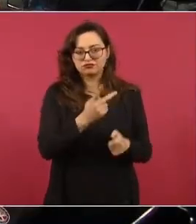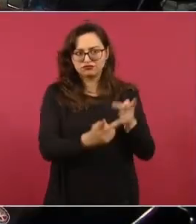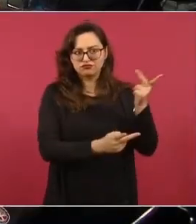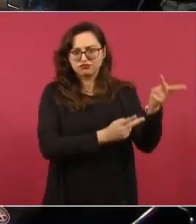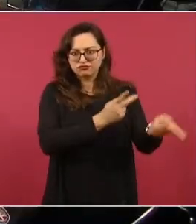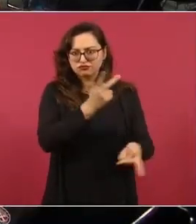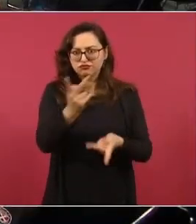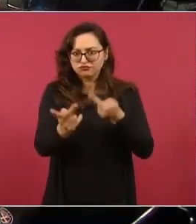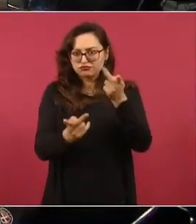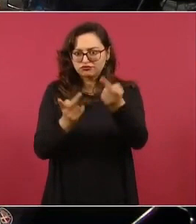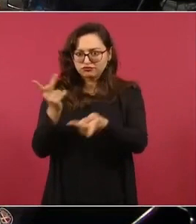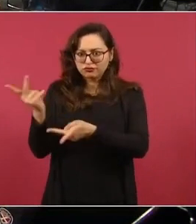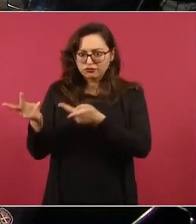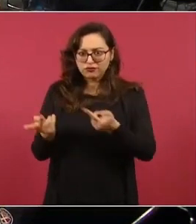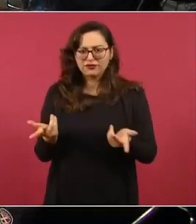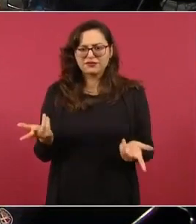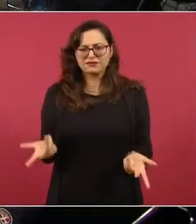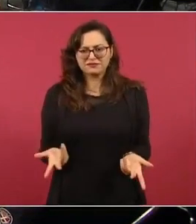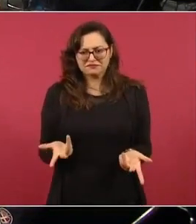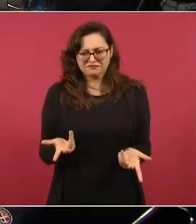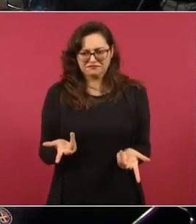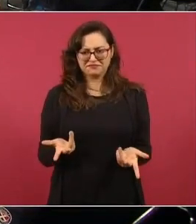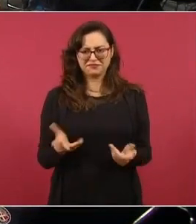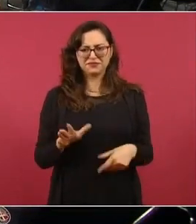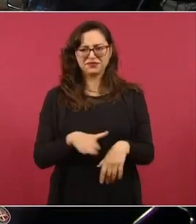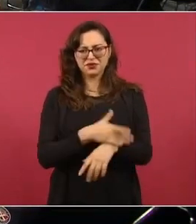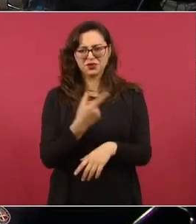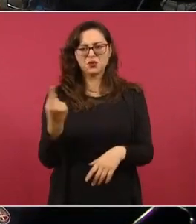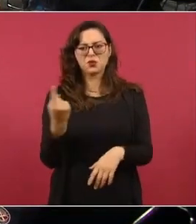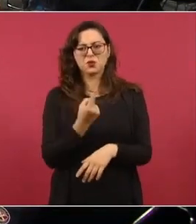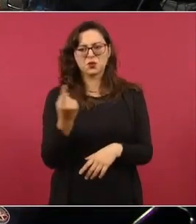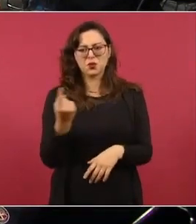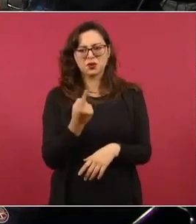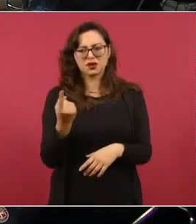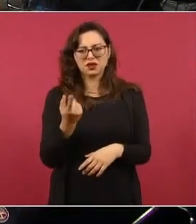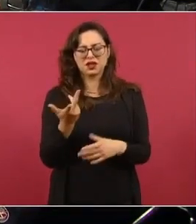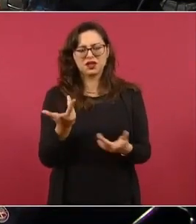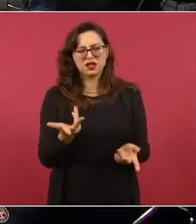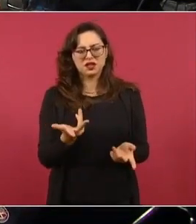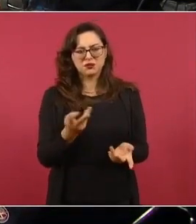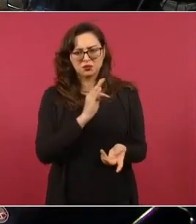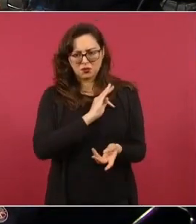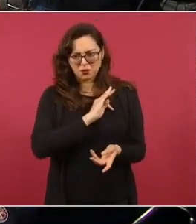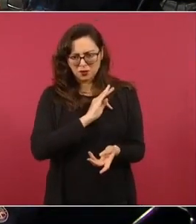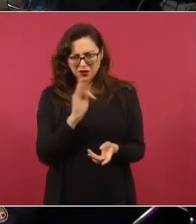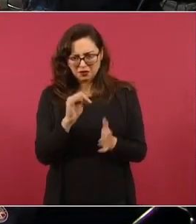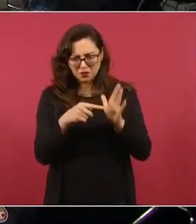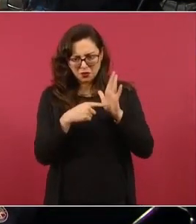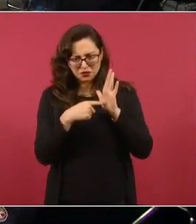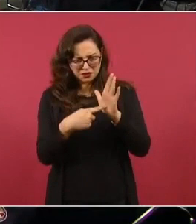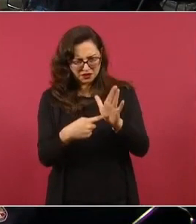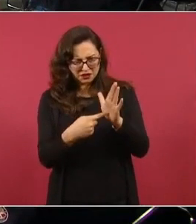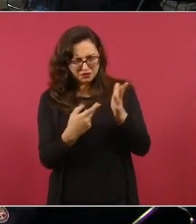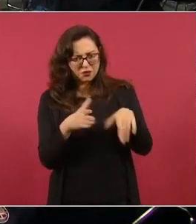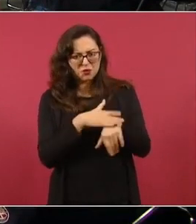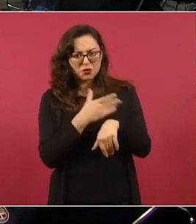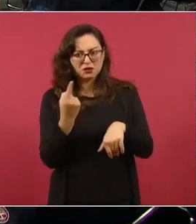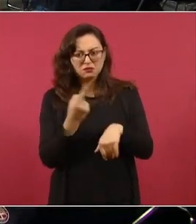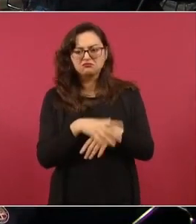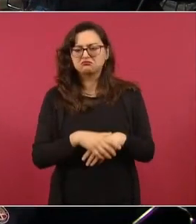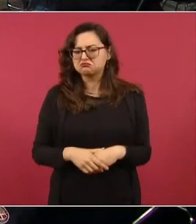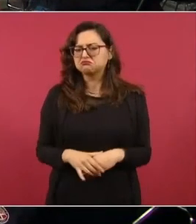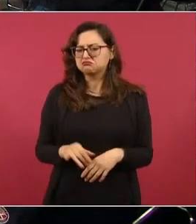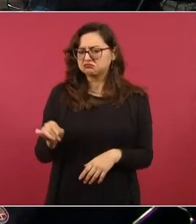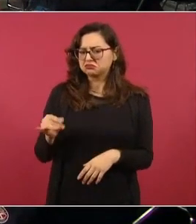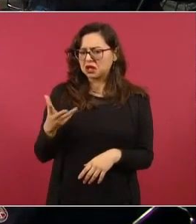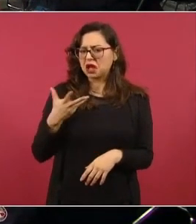tiendas de conveniencia por qué los vendían, si nos podían enseñar el amparo. Ellos nos dicen que efectivamente efectivamente están amparados, no cuentan con el